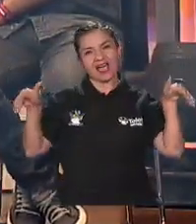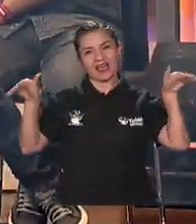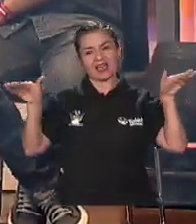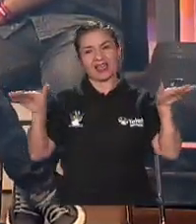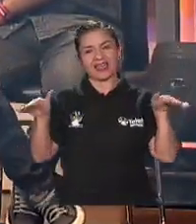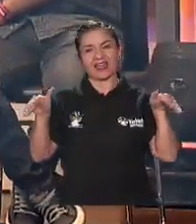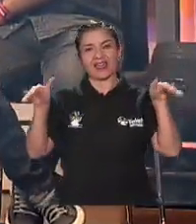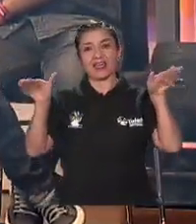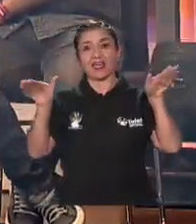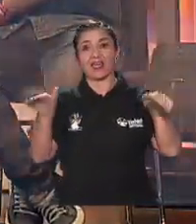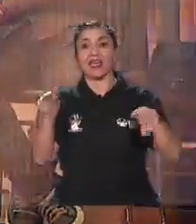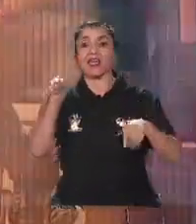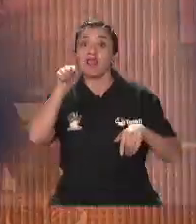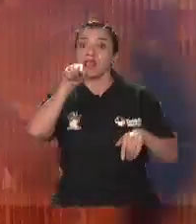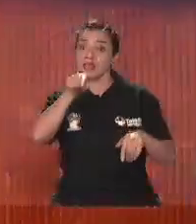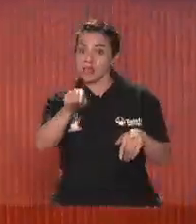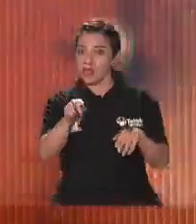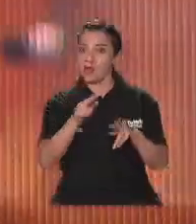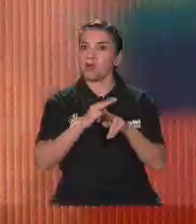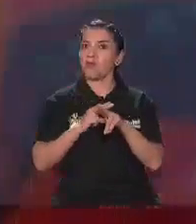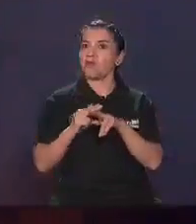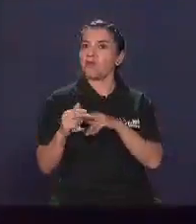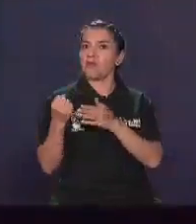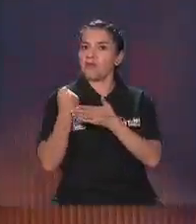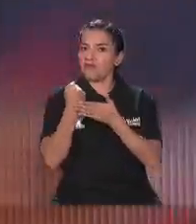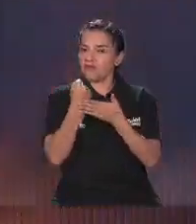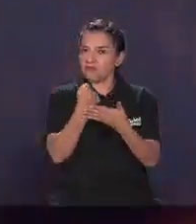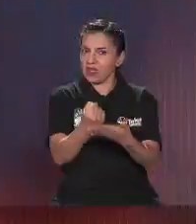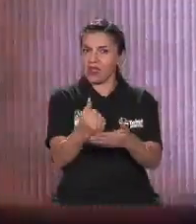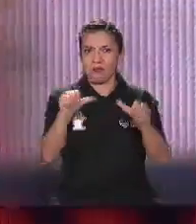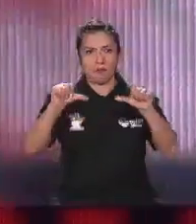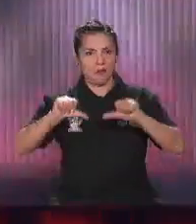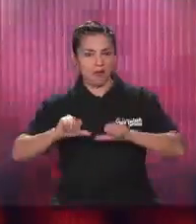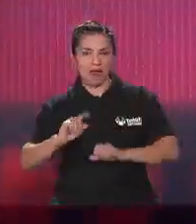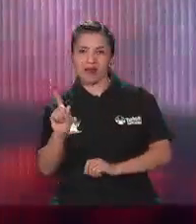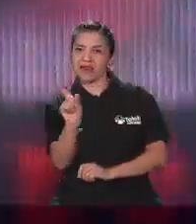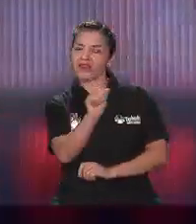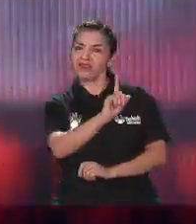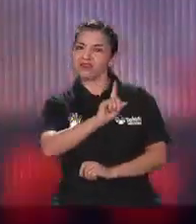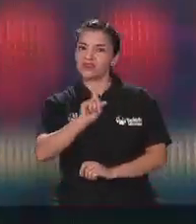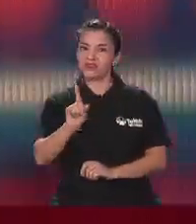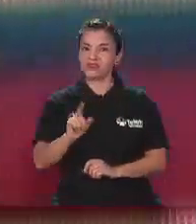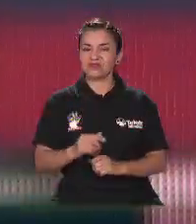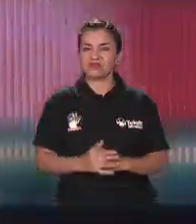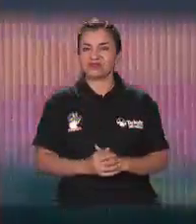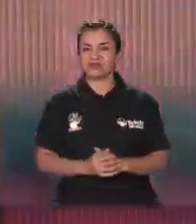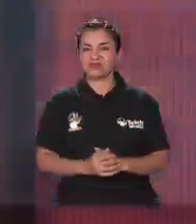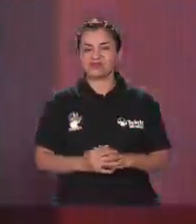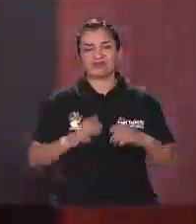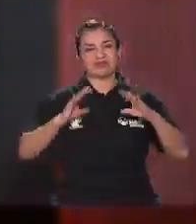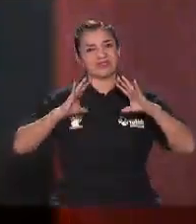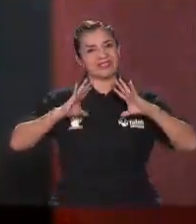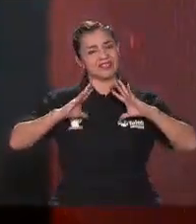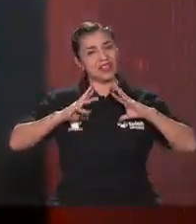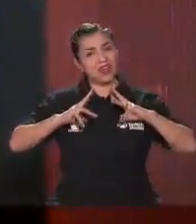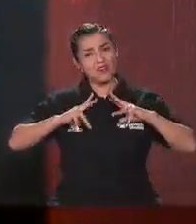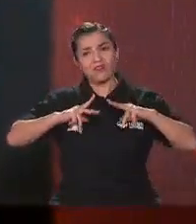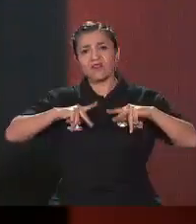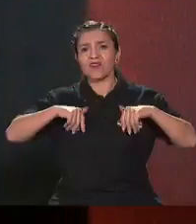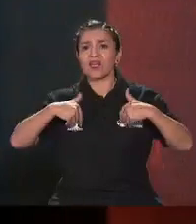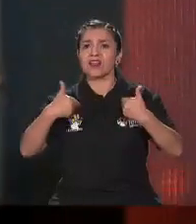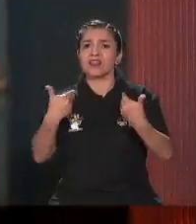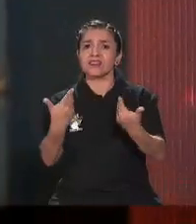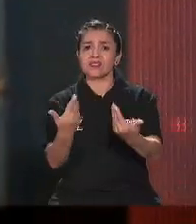y eso te hace bien, no te hace mal. Te felicito por el